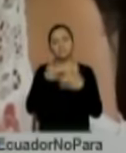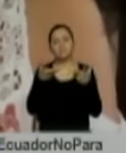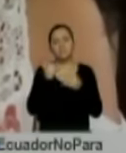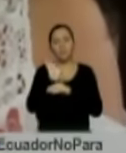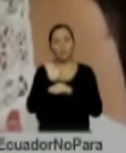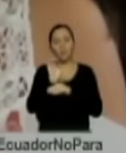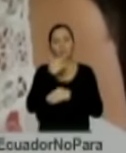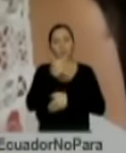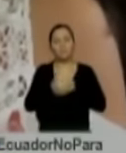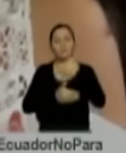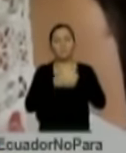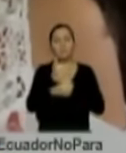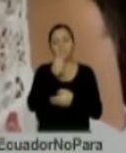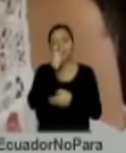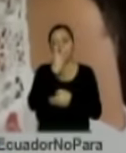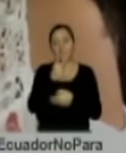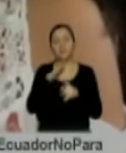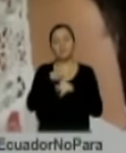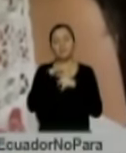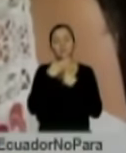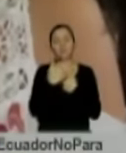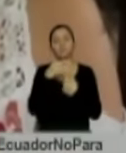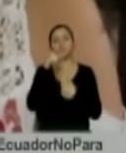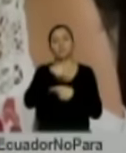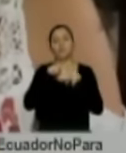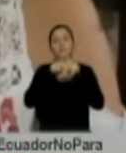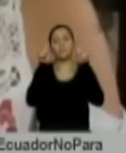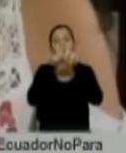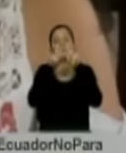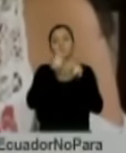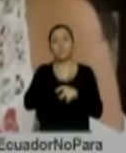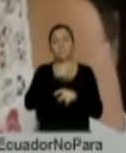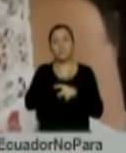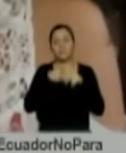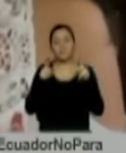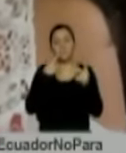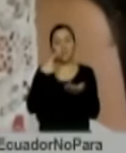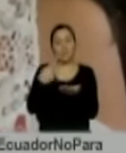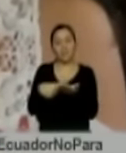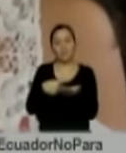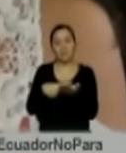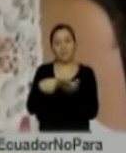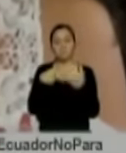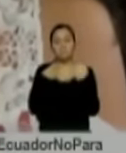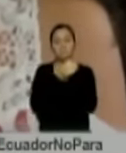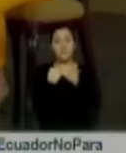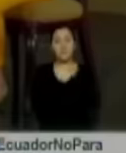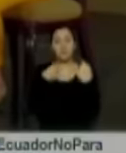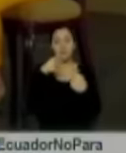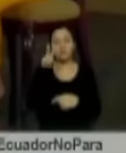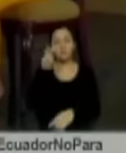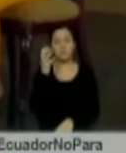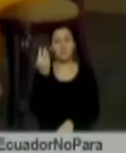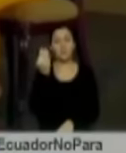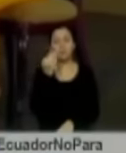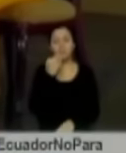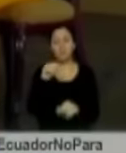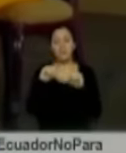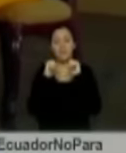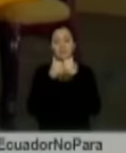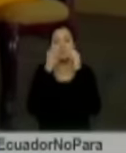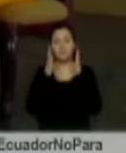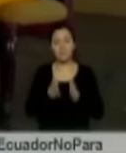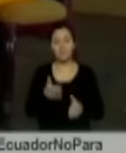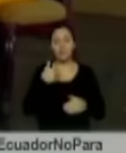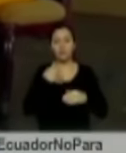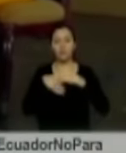en relación a la situación de estas empresas que son privadas. A partir de ese análisis, en marzo del 2014, como asambleísta por la provincia de